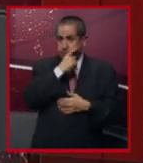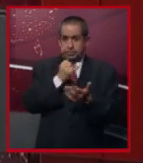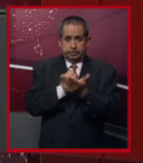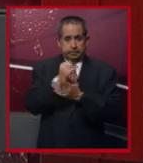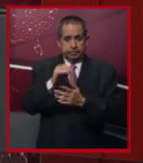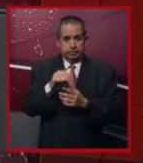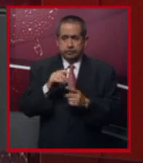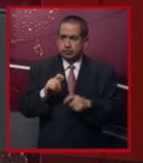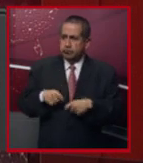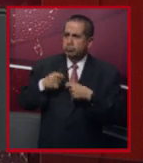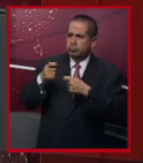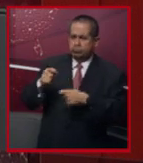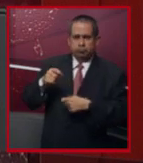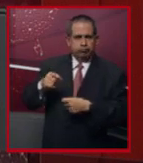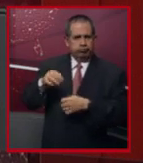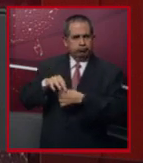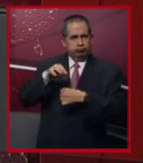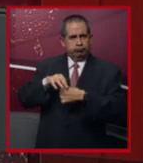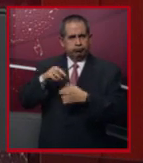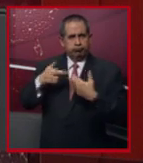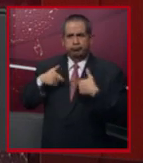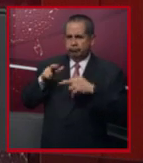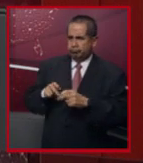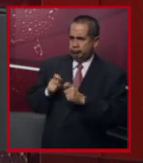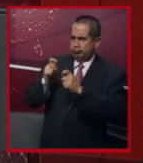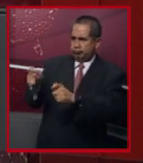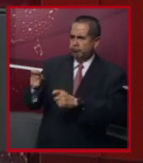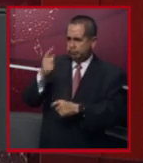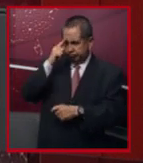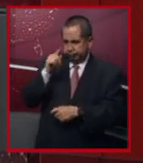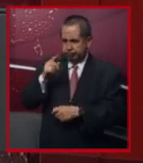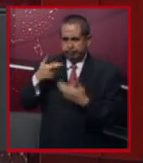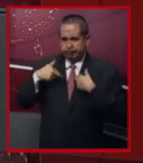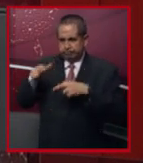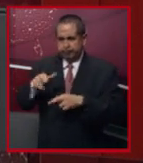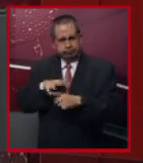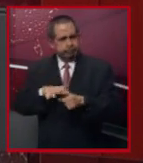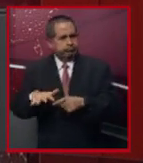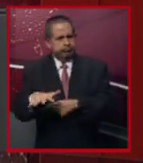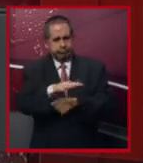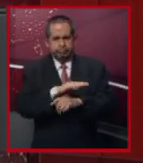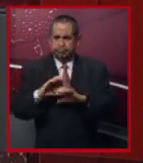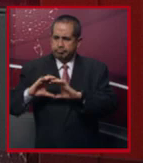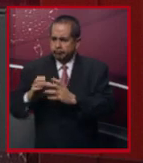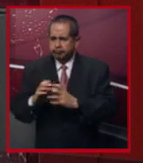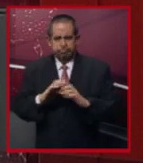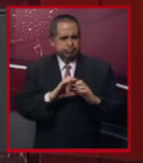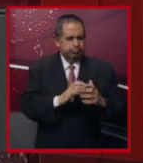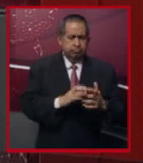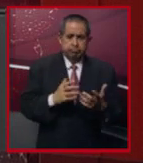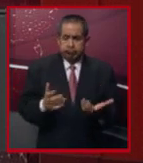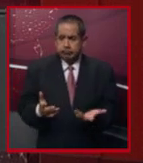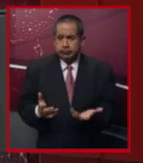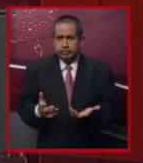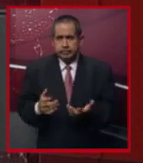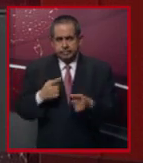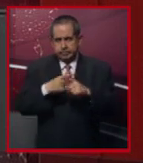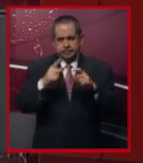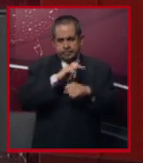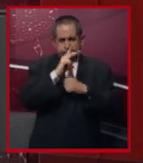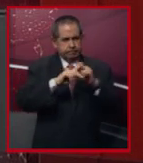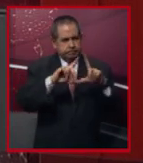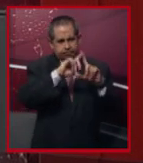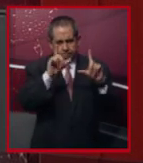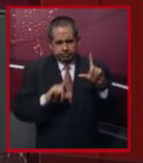le da a nuestros representantes esa facultad de representarnos en los órganos como el Congreso, en órganos como el Congreso, como los Congresos del país.